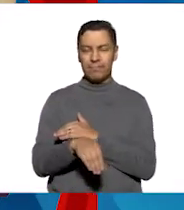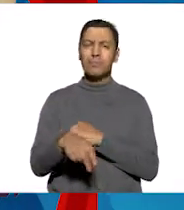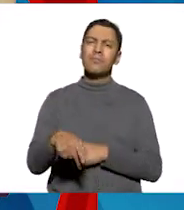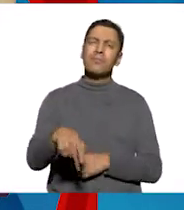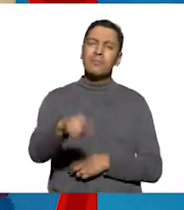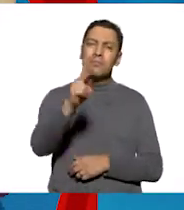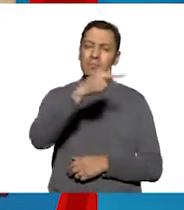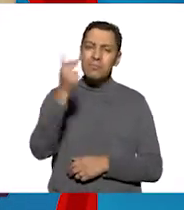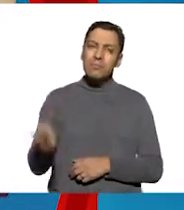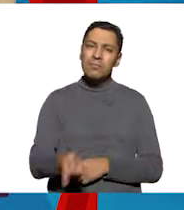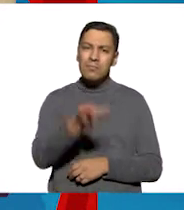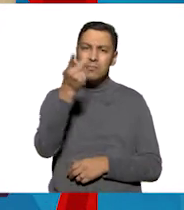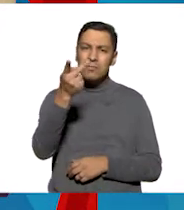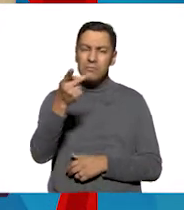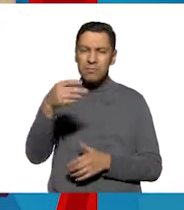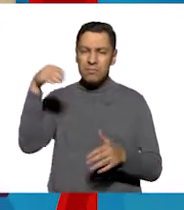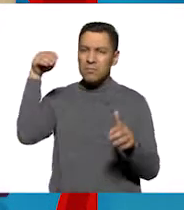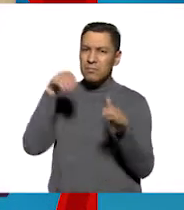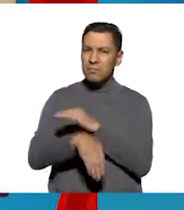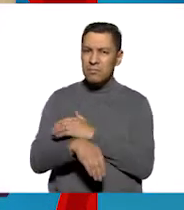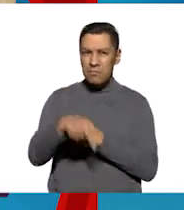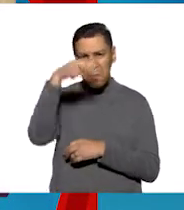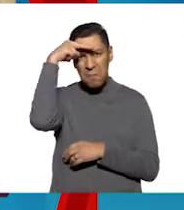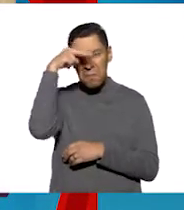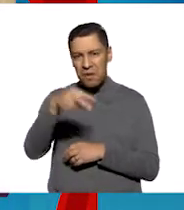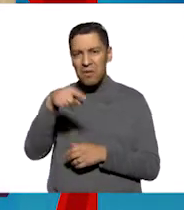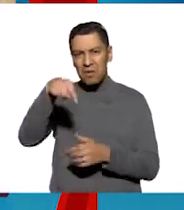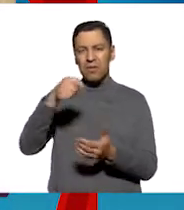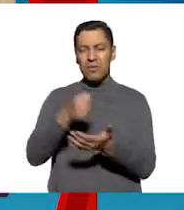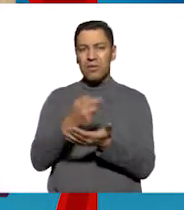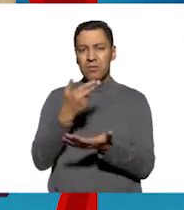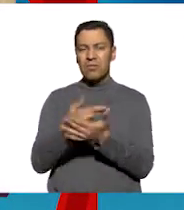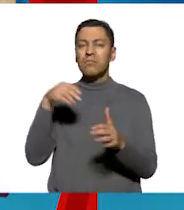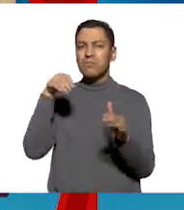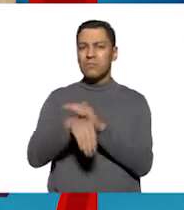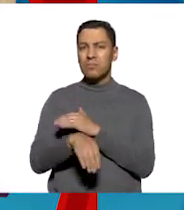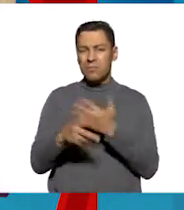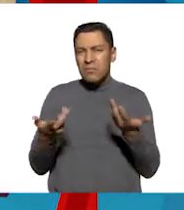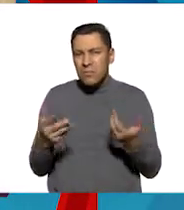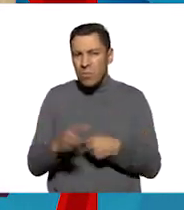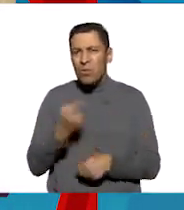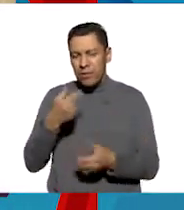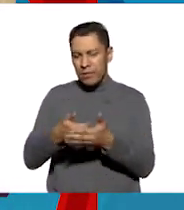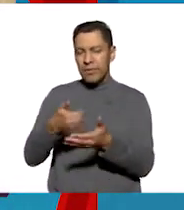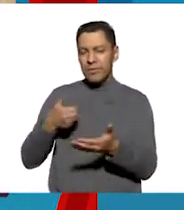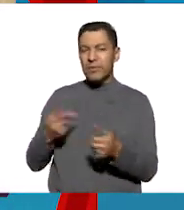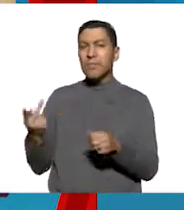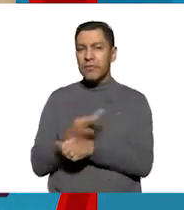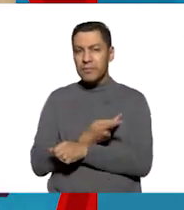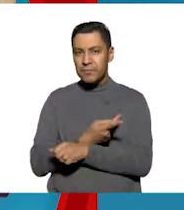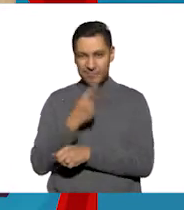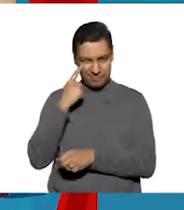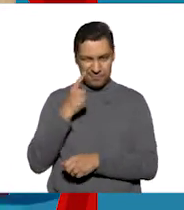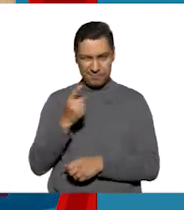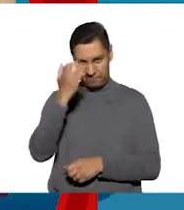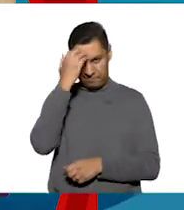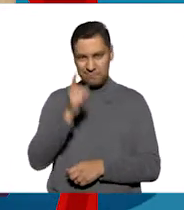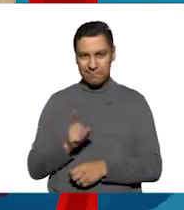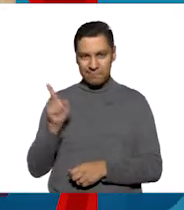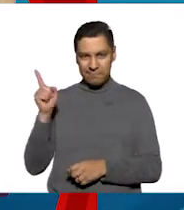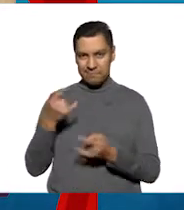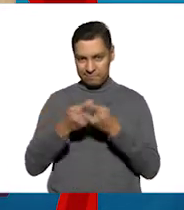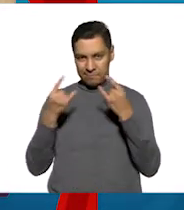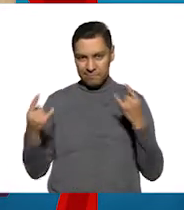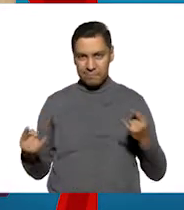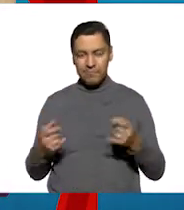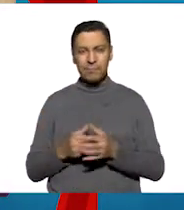¿qué factores propiciaron la caída de México Tenochtitlan? Acompáñame a conocerlos. Luego de varios